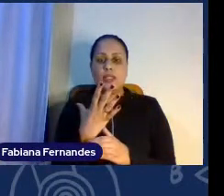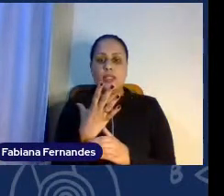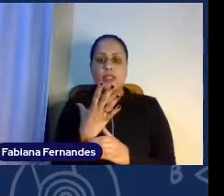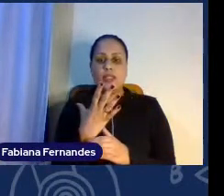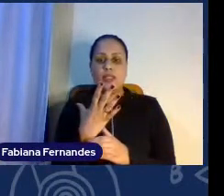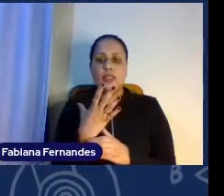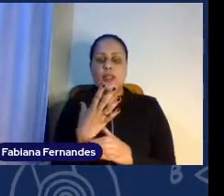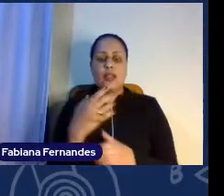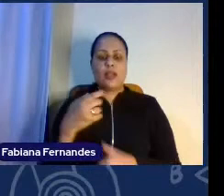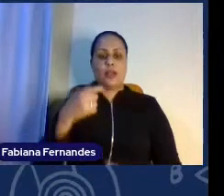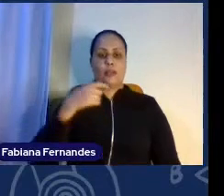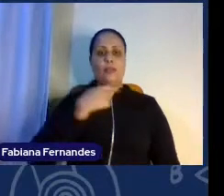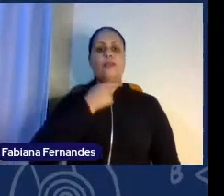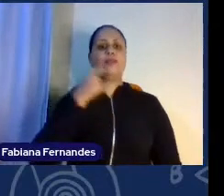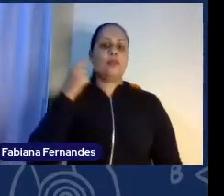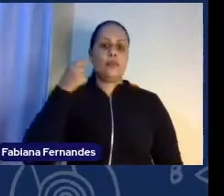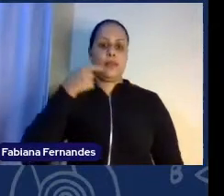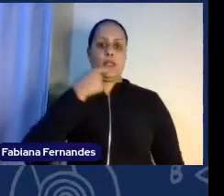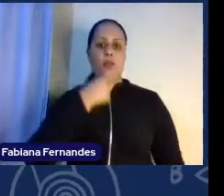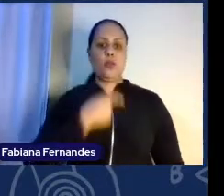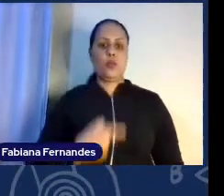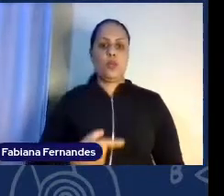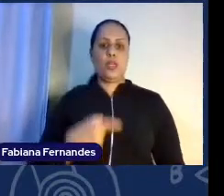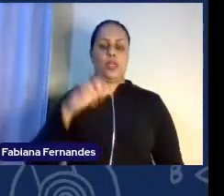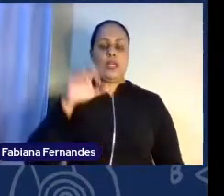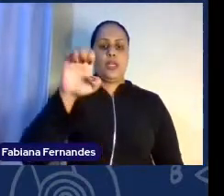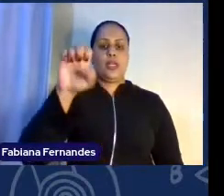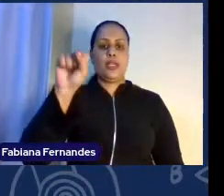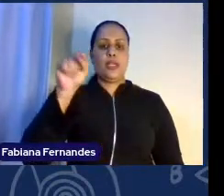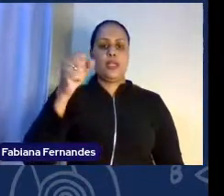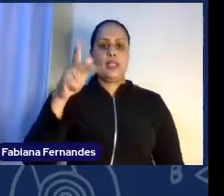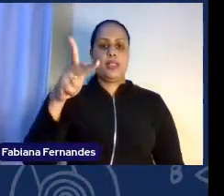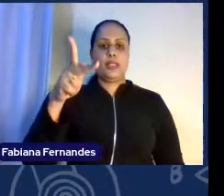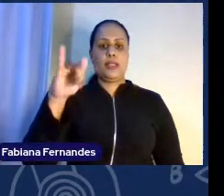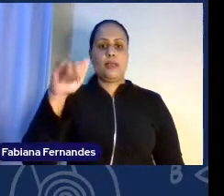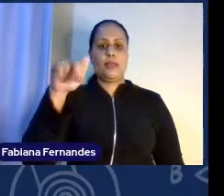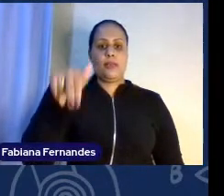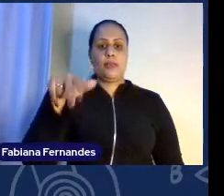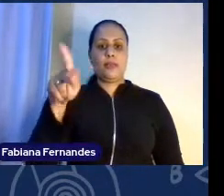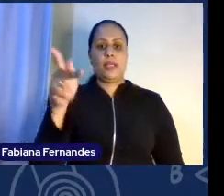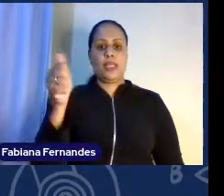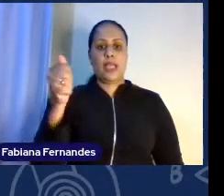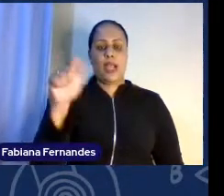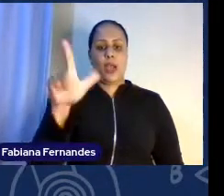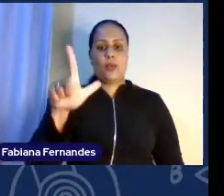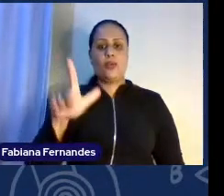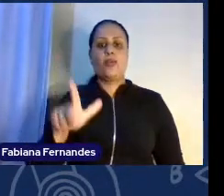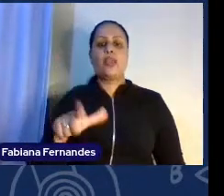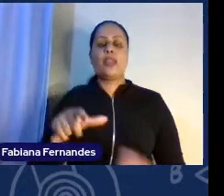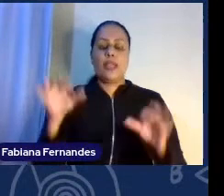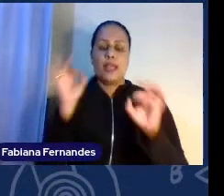espinal. Así que cuando ya se termina el periodo de gestación